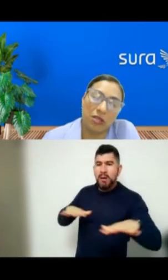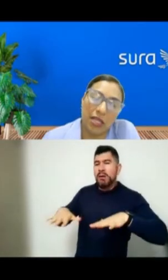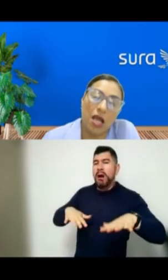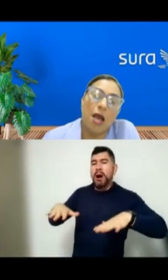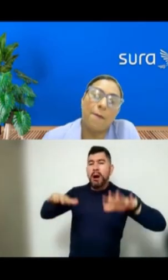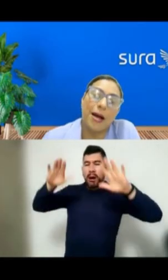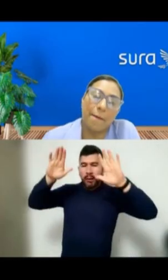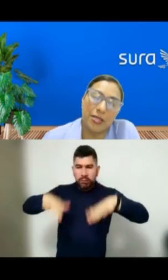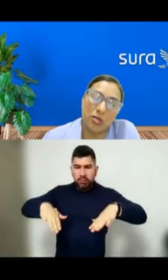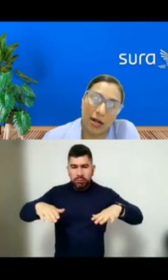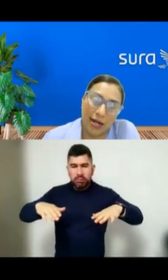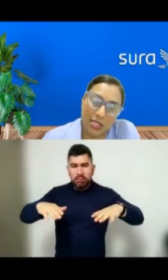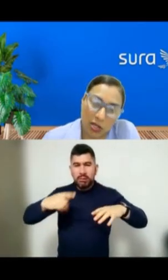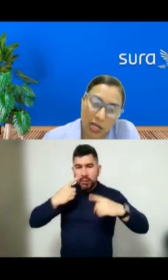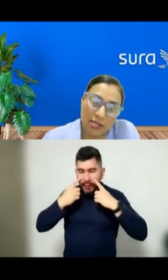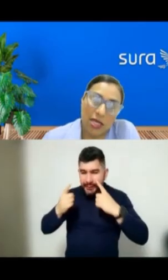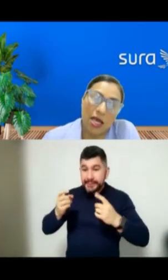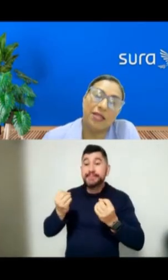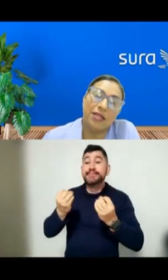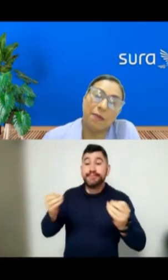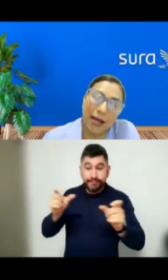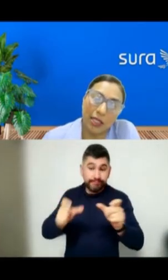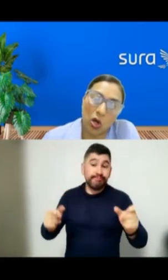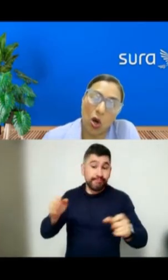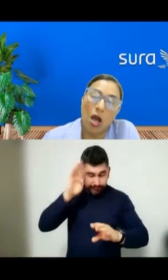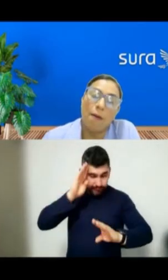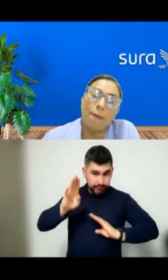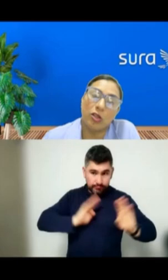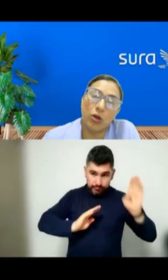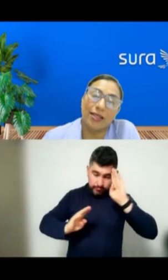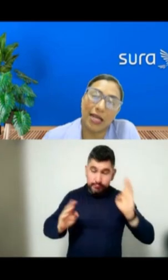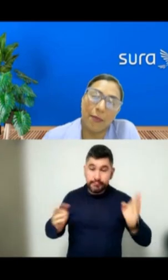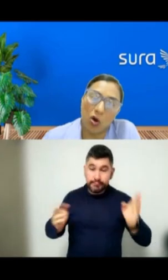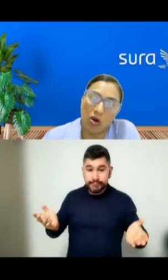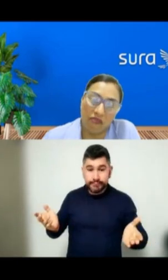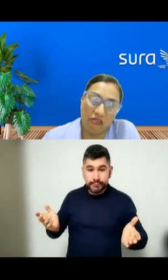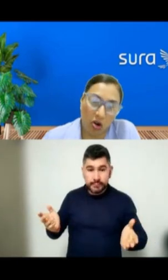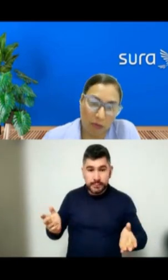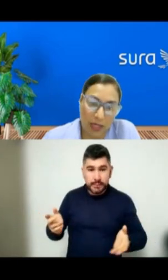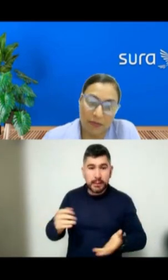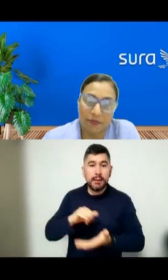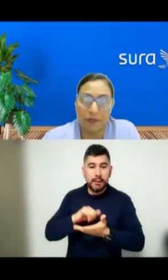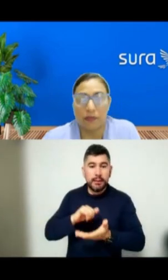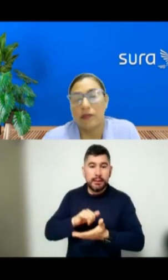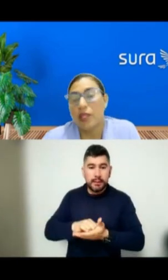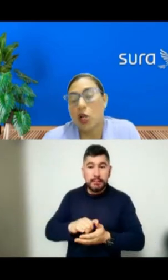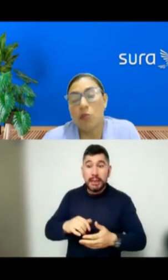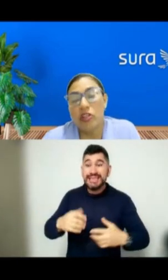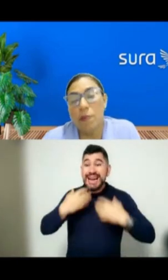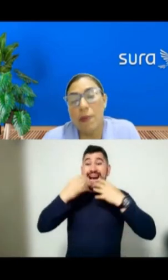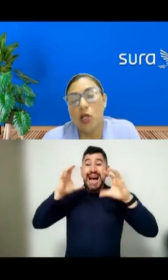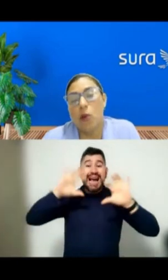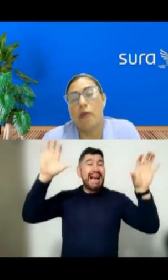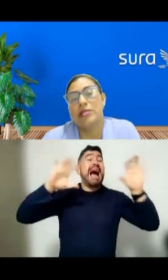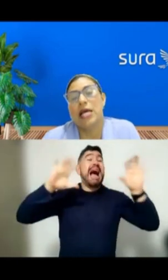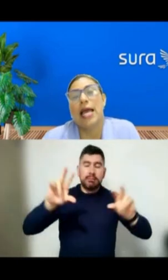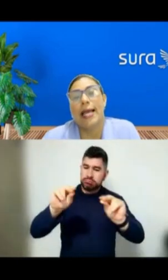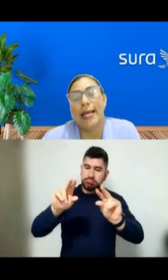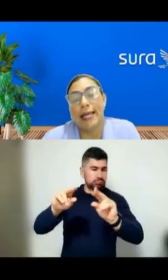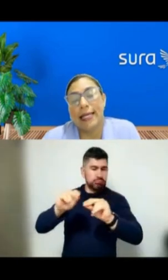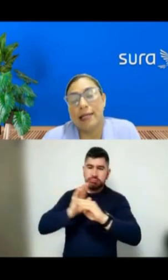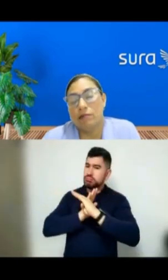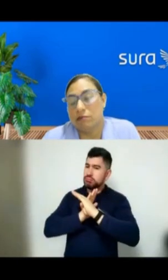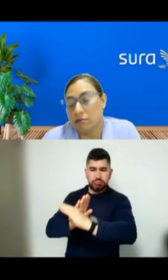incendio, podemos tener varias personas lesionadas. Evite el pánico para actuar de la mejor forma. ¿Cómo evito el pánico?